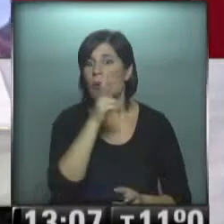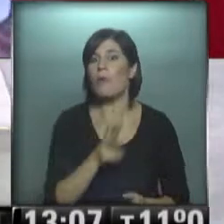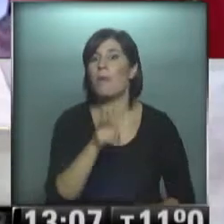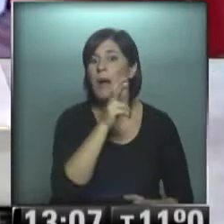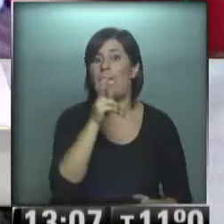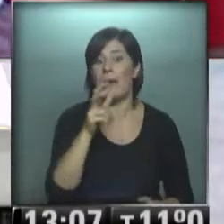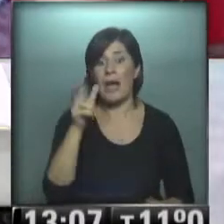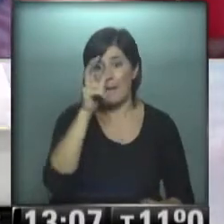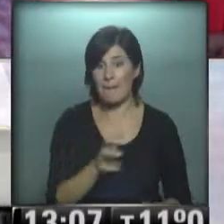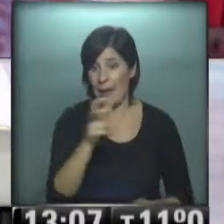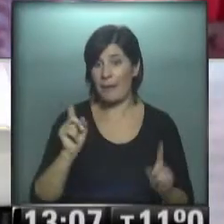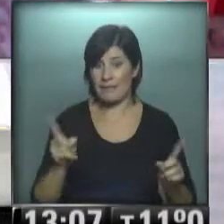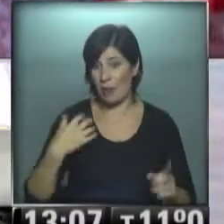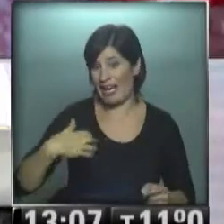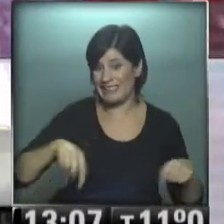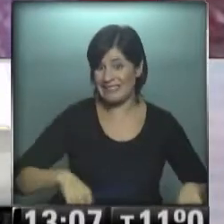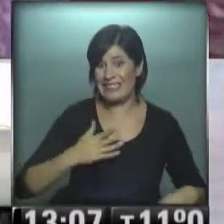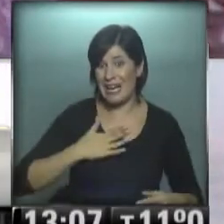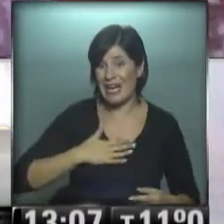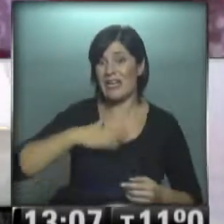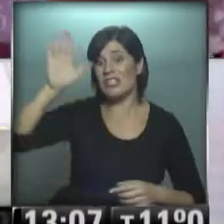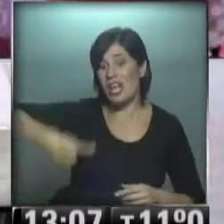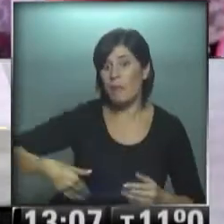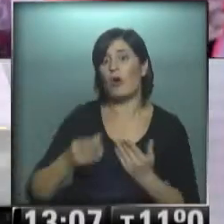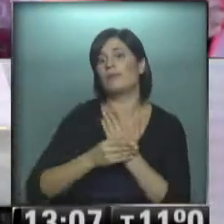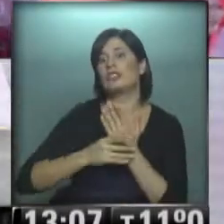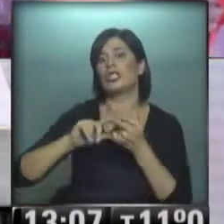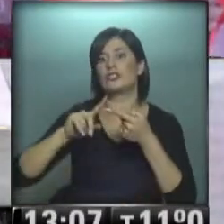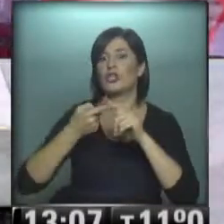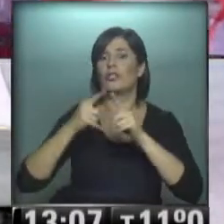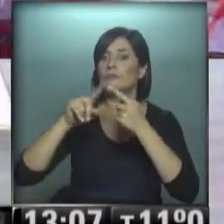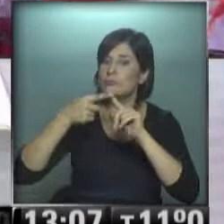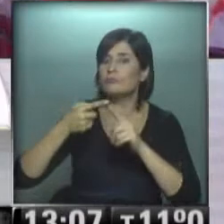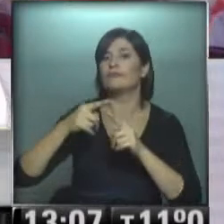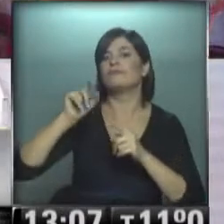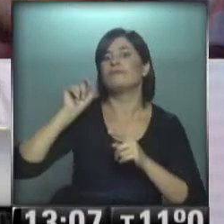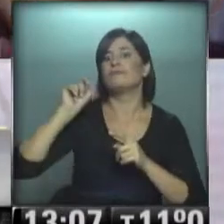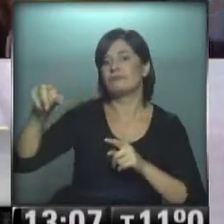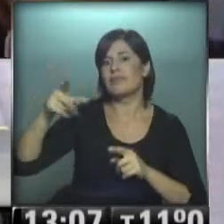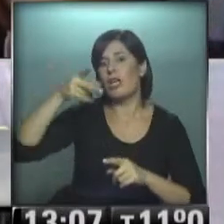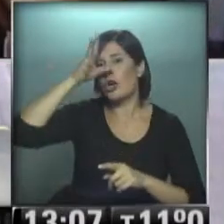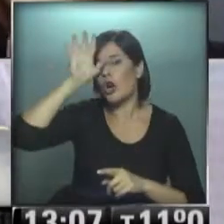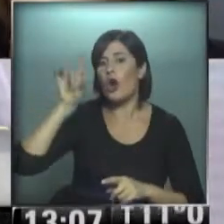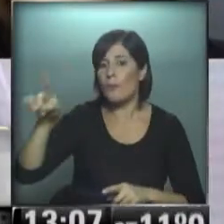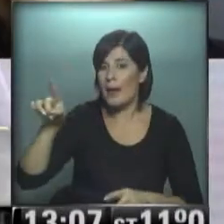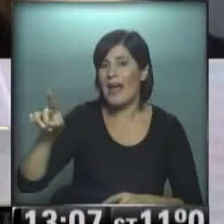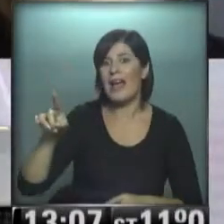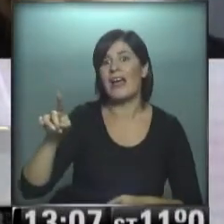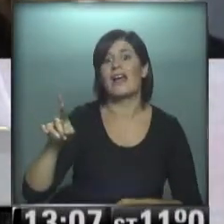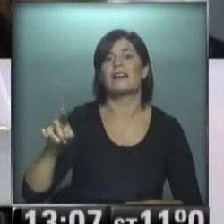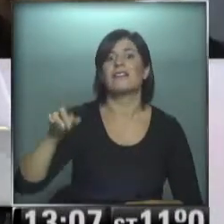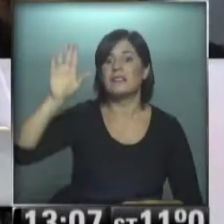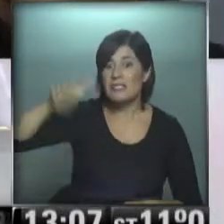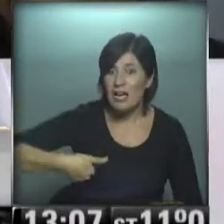quien a las 4:30 de la mañana se comunicó con Juan Pablo Cafiero, el embajador argentino en la Santa Sede, allí en la Ciudad del Vaticano,